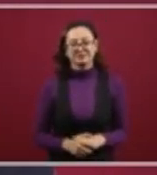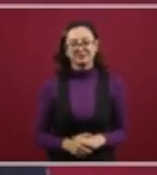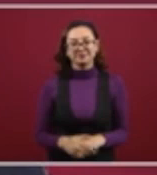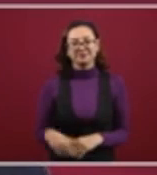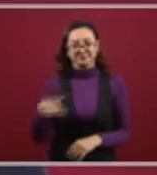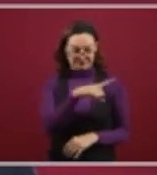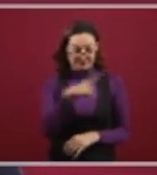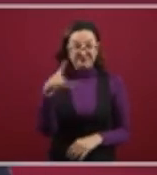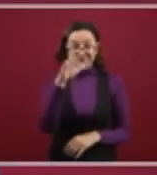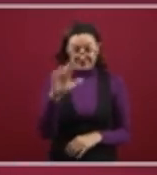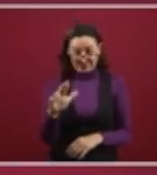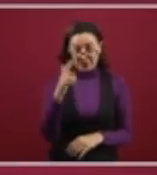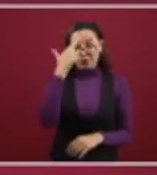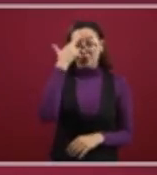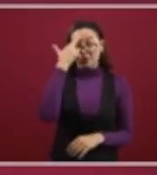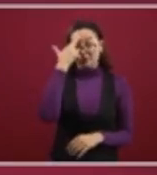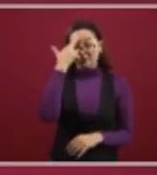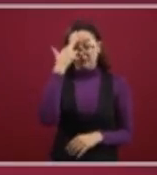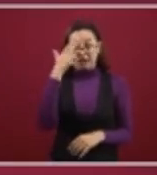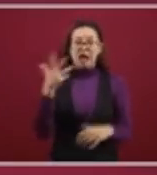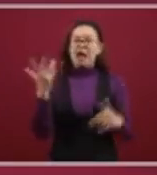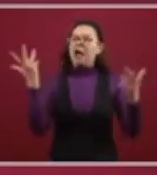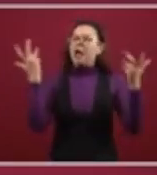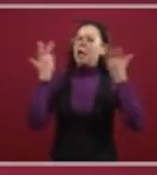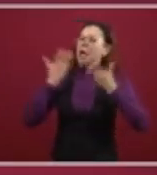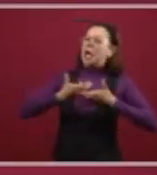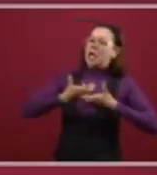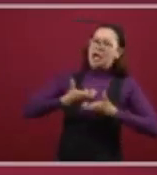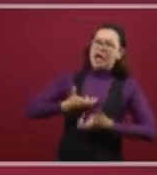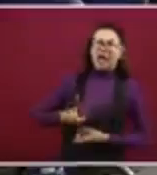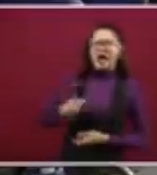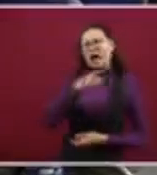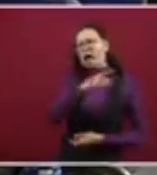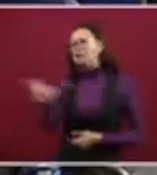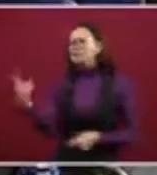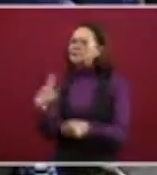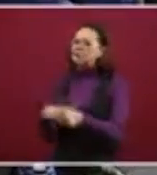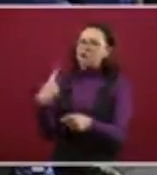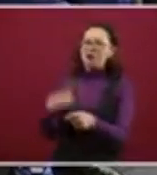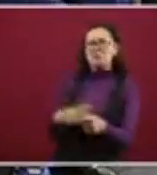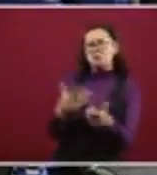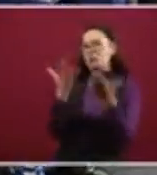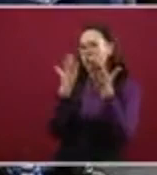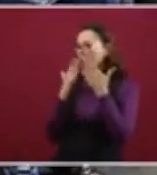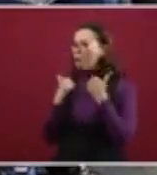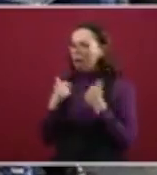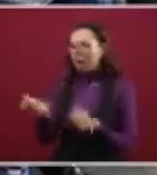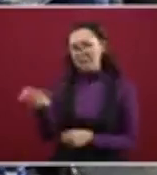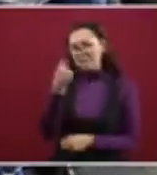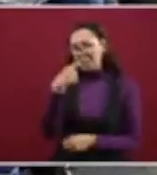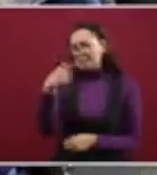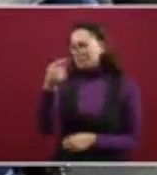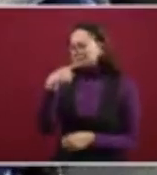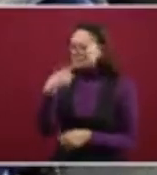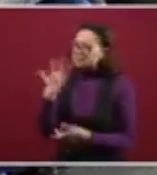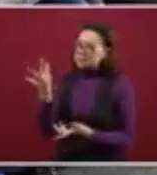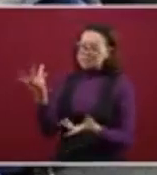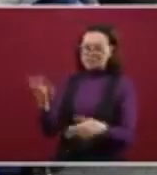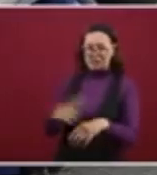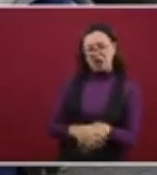de que se iban a quedar los enfermos sin medicamentos, que los niños con